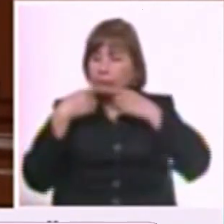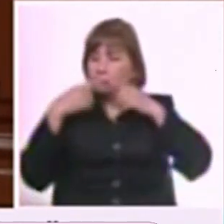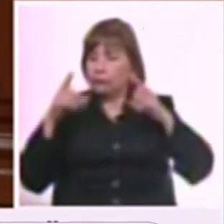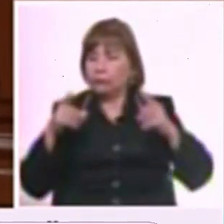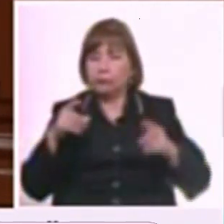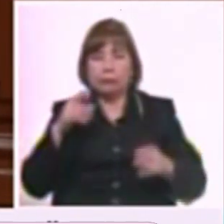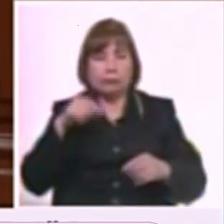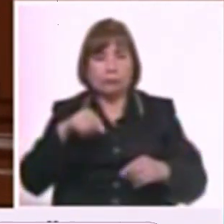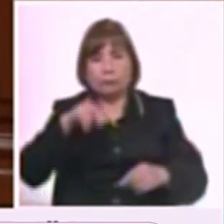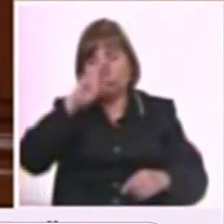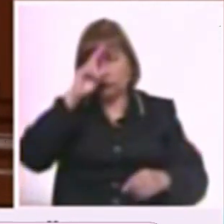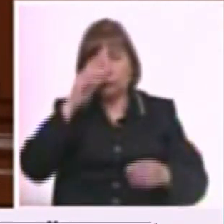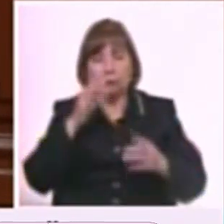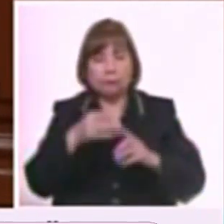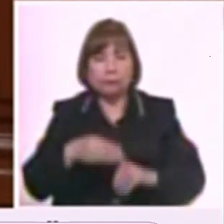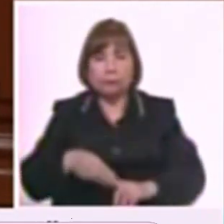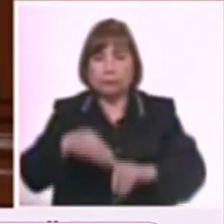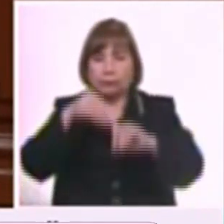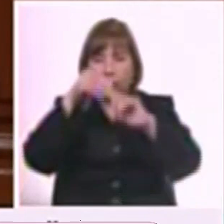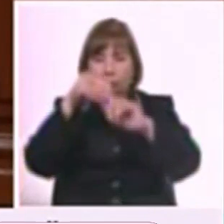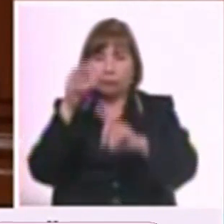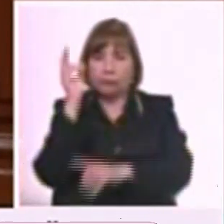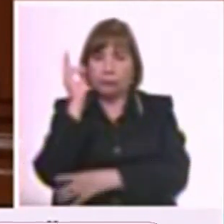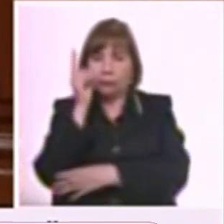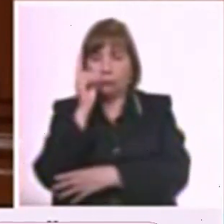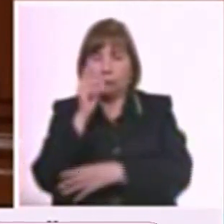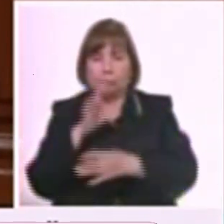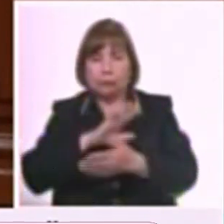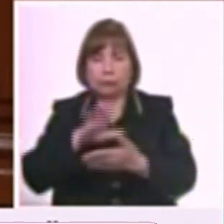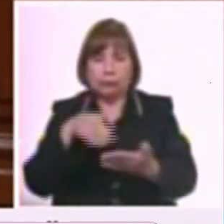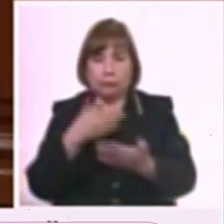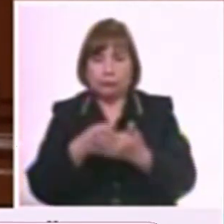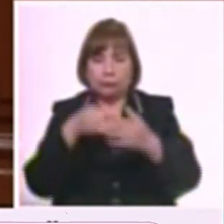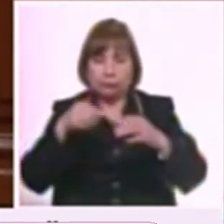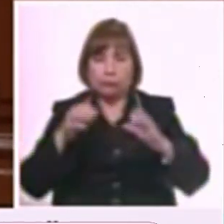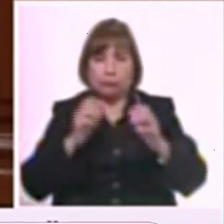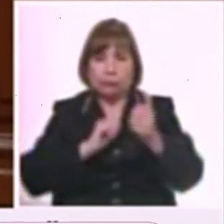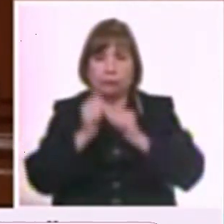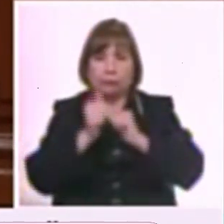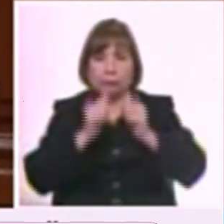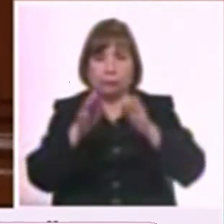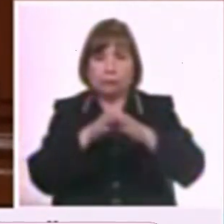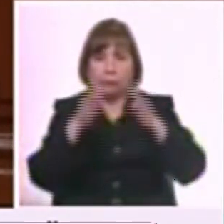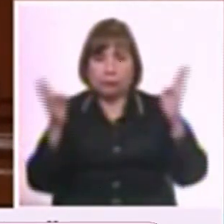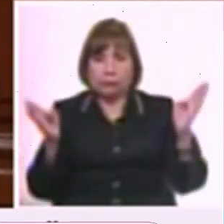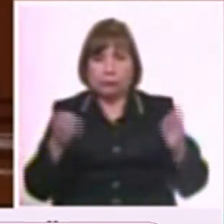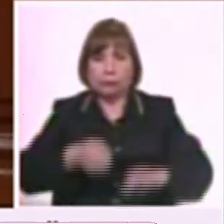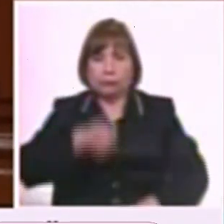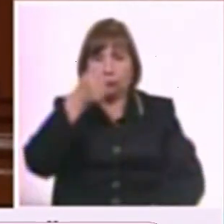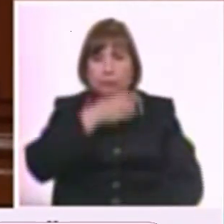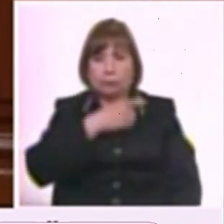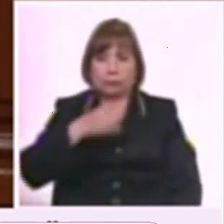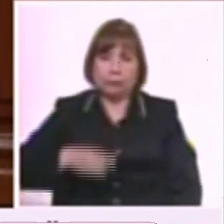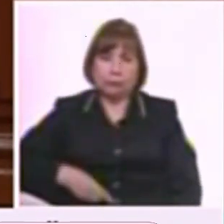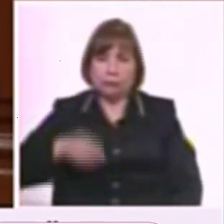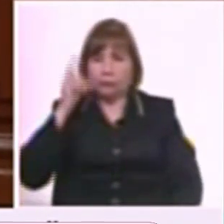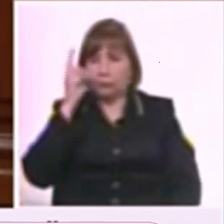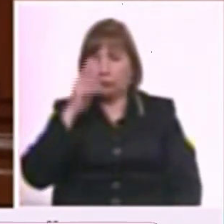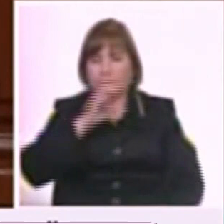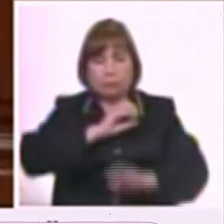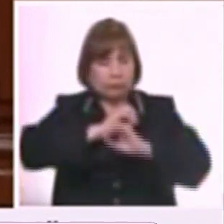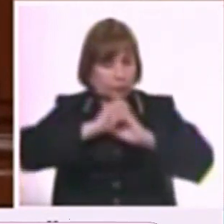debe ser igual para todos. Por otro lado, con los resultados de concurso para el ingreso a la carrera